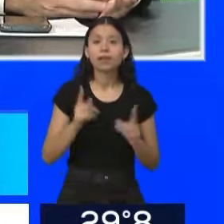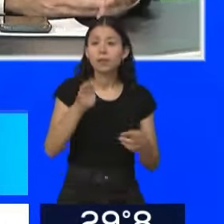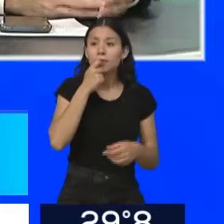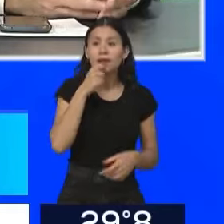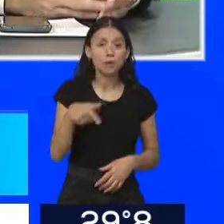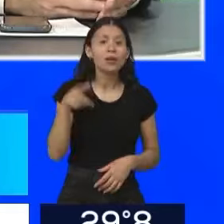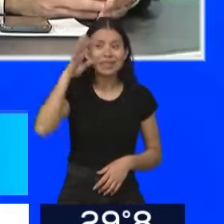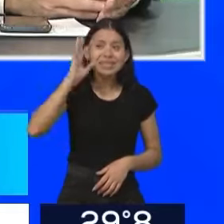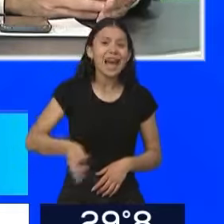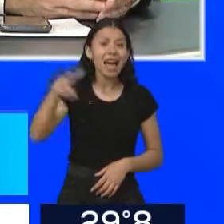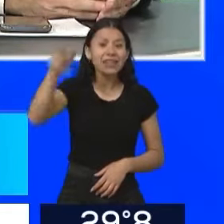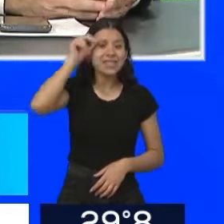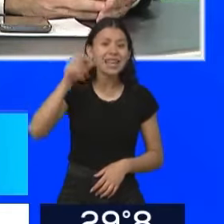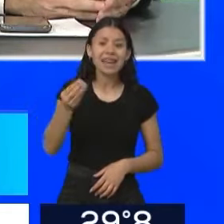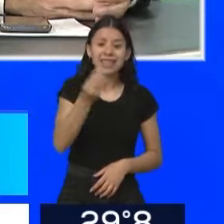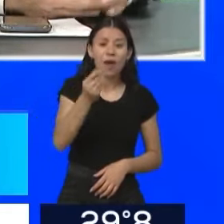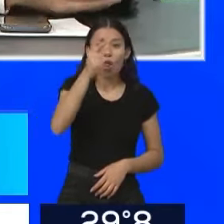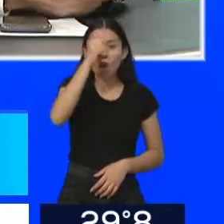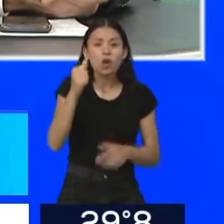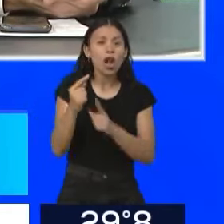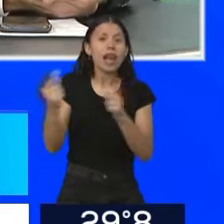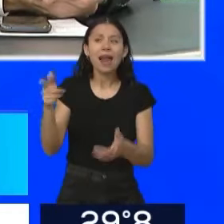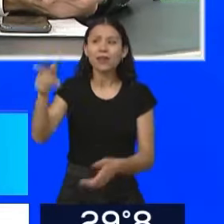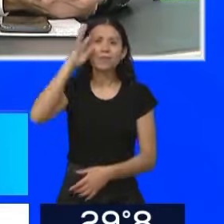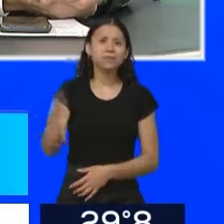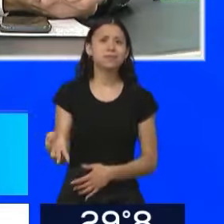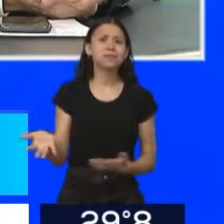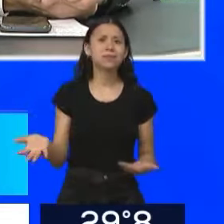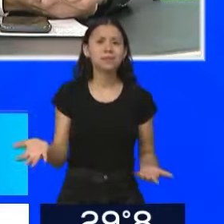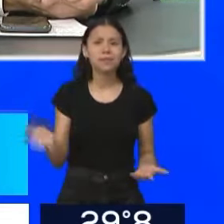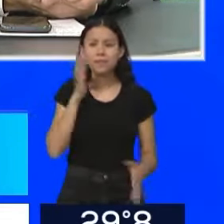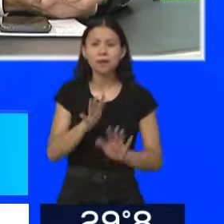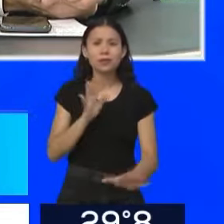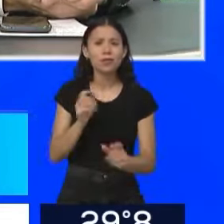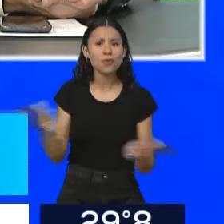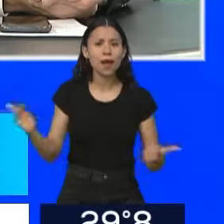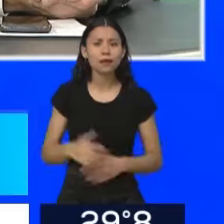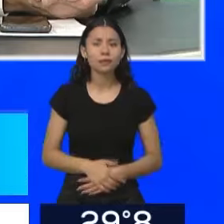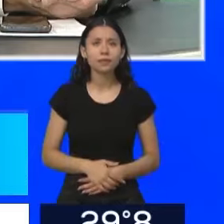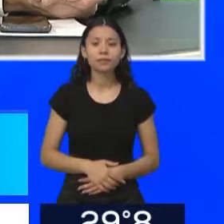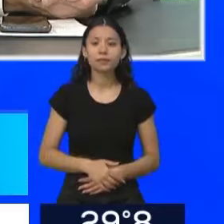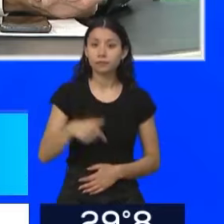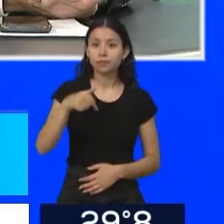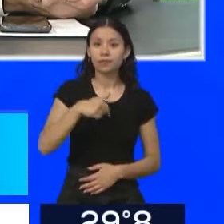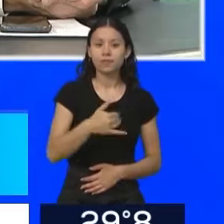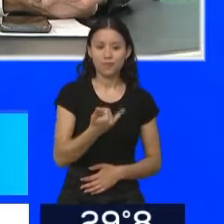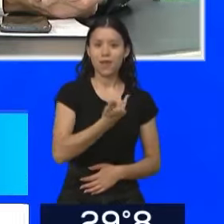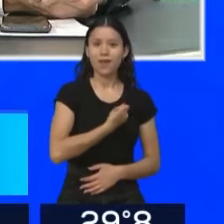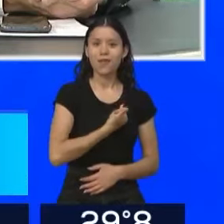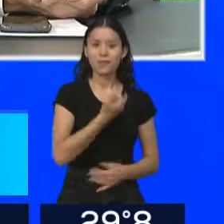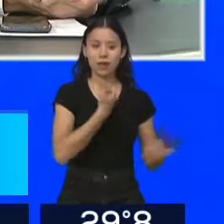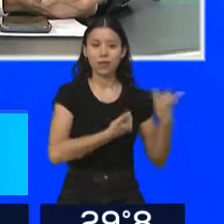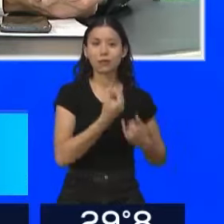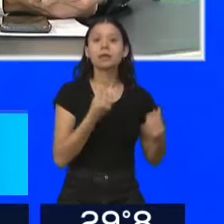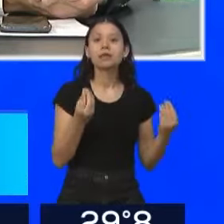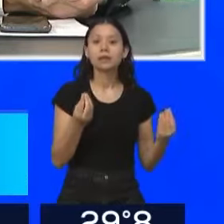de semana largo en Chile? Me dicen aquí por la comunicación interna que tenemos, es que han llegado varios